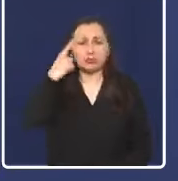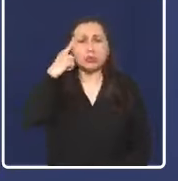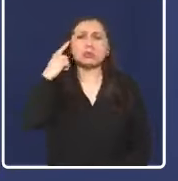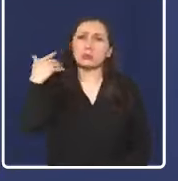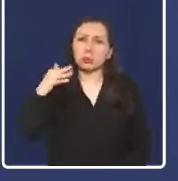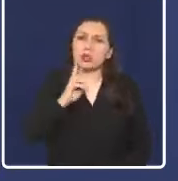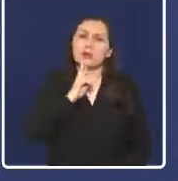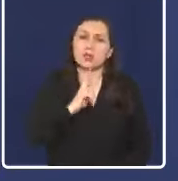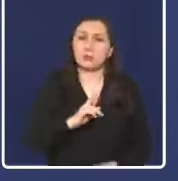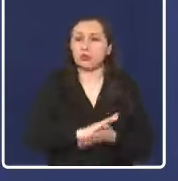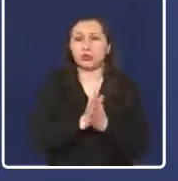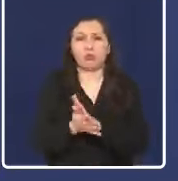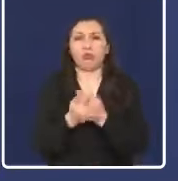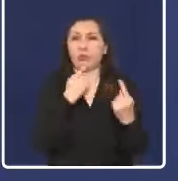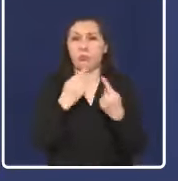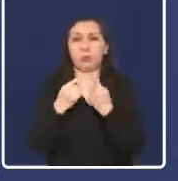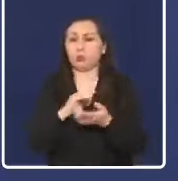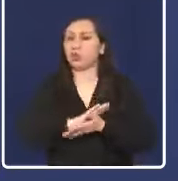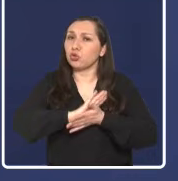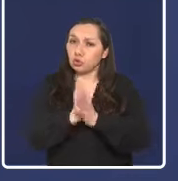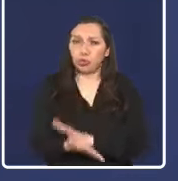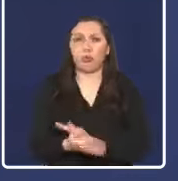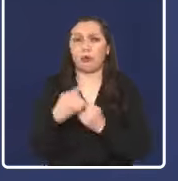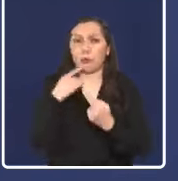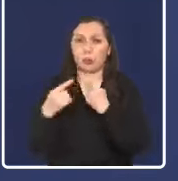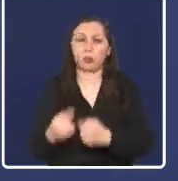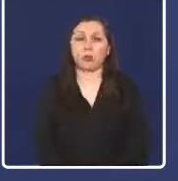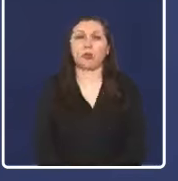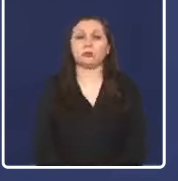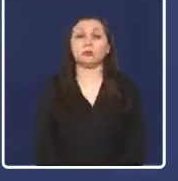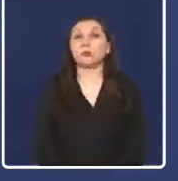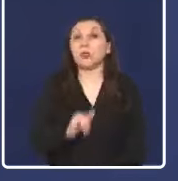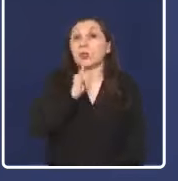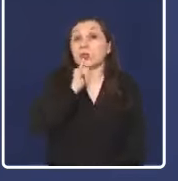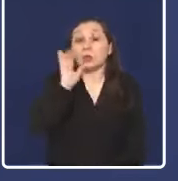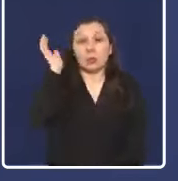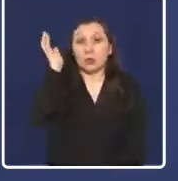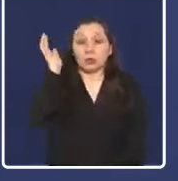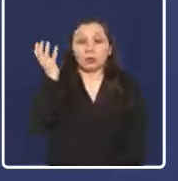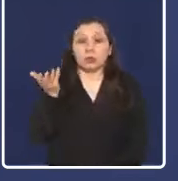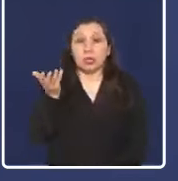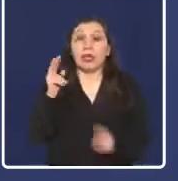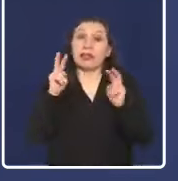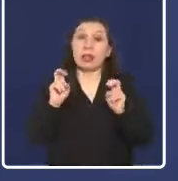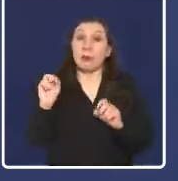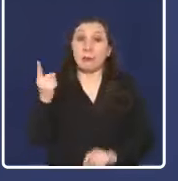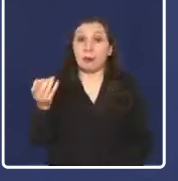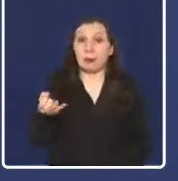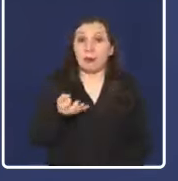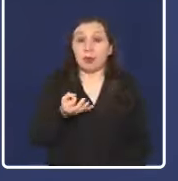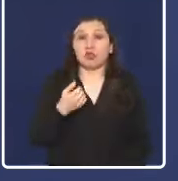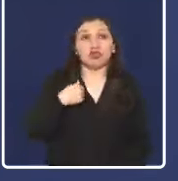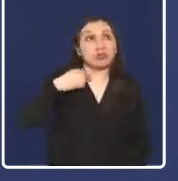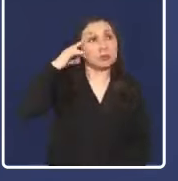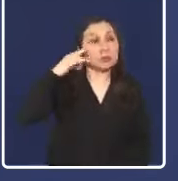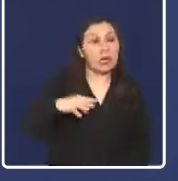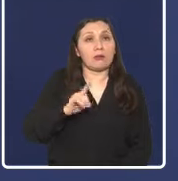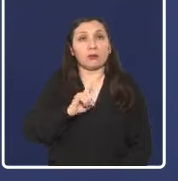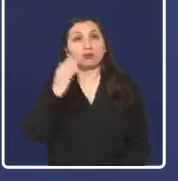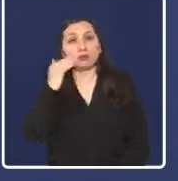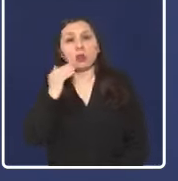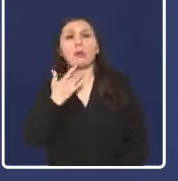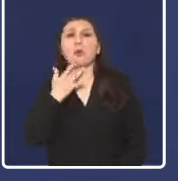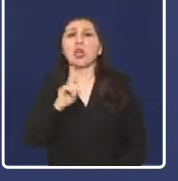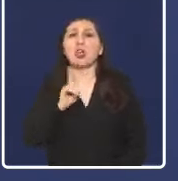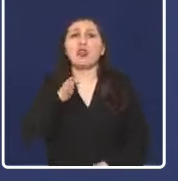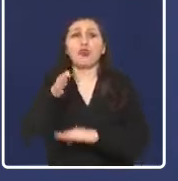importante contestar todas las preguntas, absolutamente todas las preguntas. Desconozco respecto a lo primero, si sabía o no sabía por qué